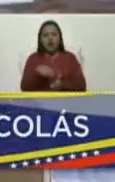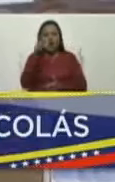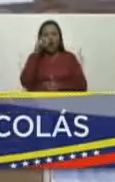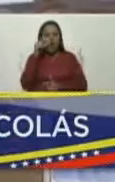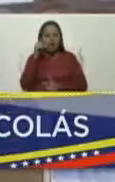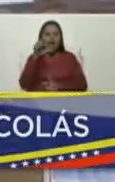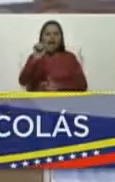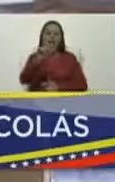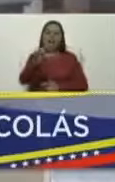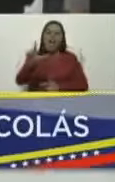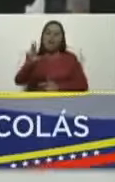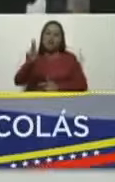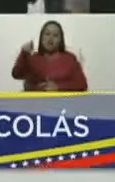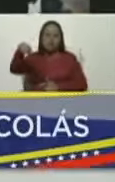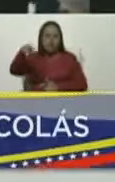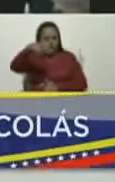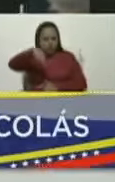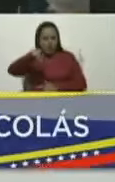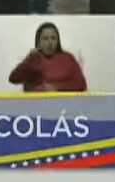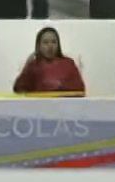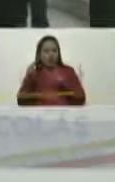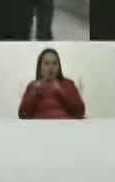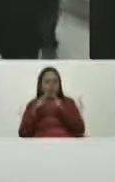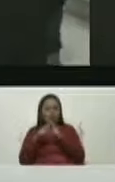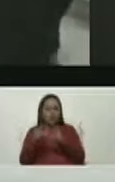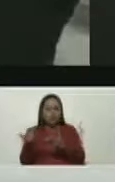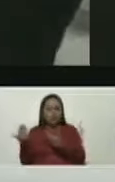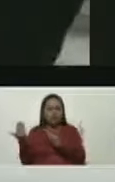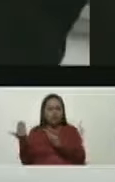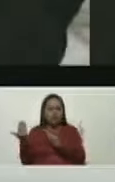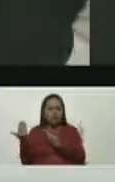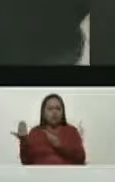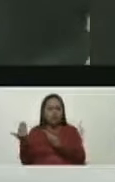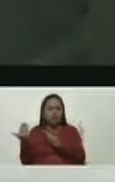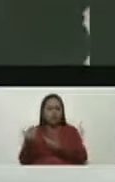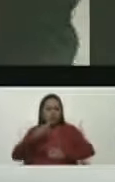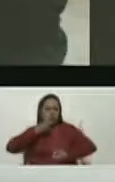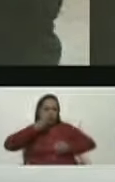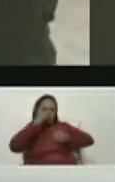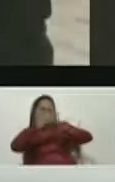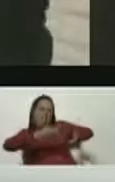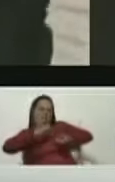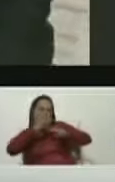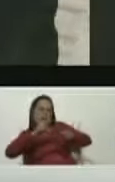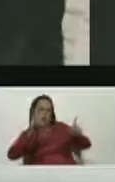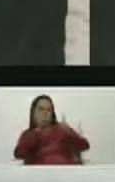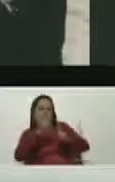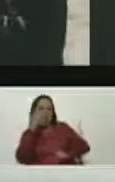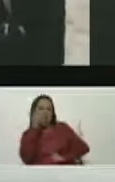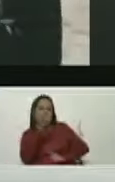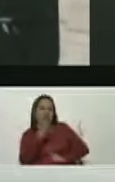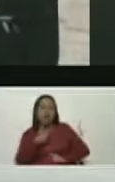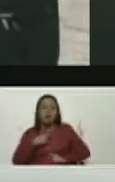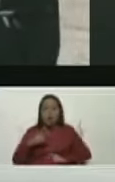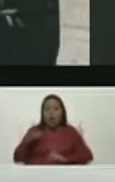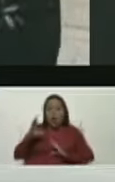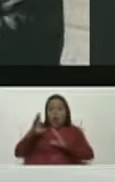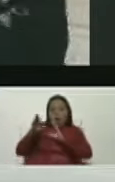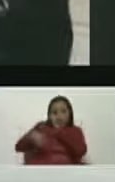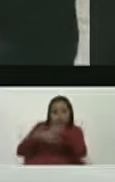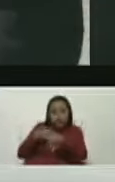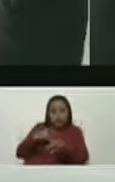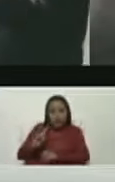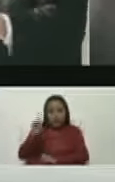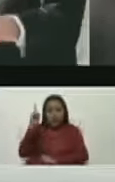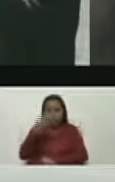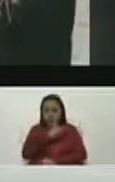Ramos Alú, ¿ustedes lo han escuchado? A insultarnos. Yo hablé y lo primero que dije en el discurso con mi